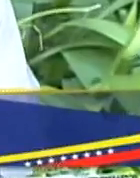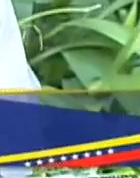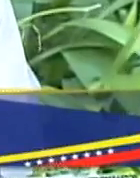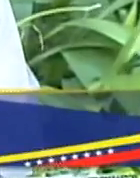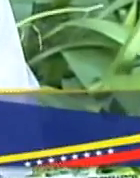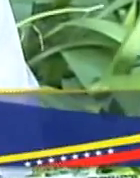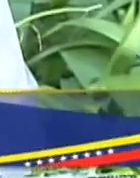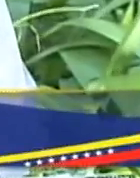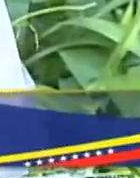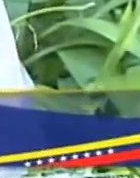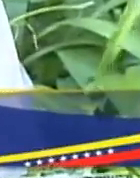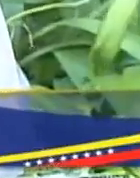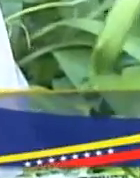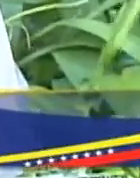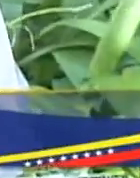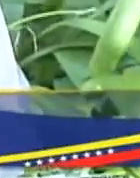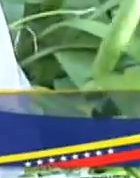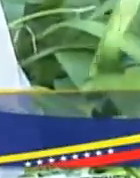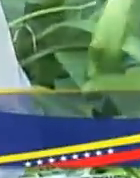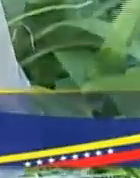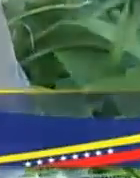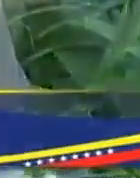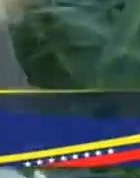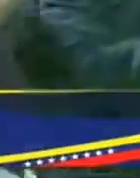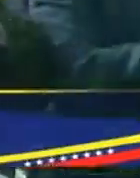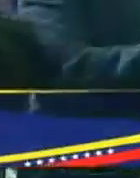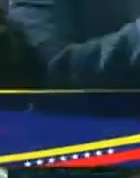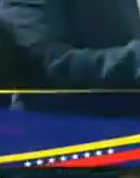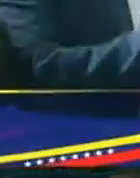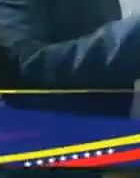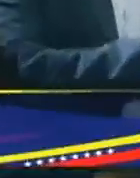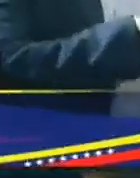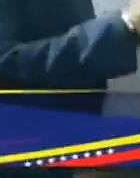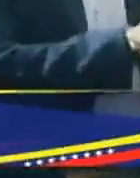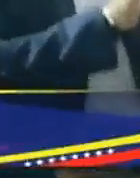recuperada. Verdaderamente